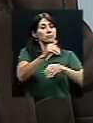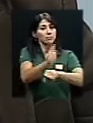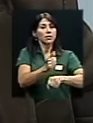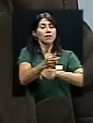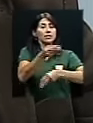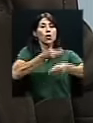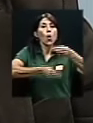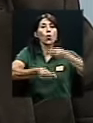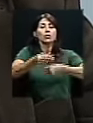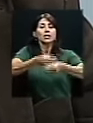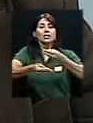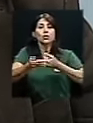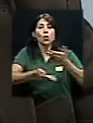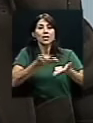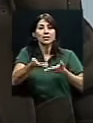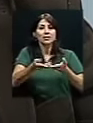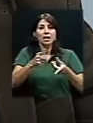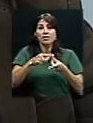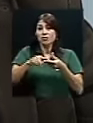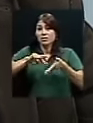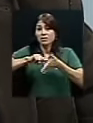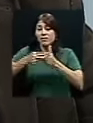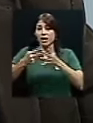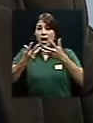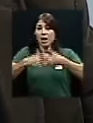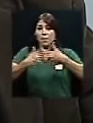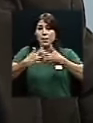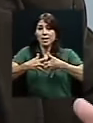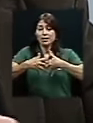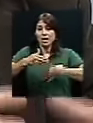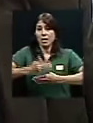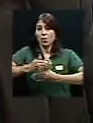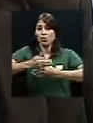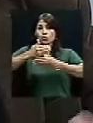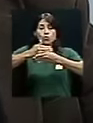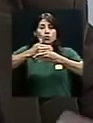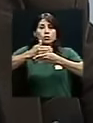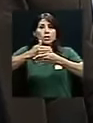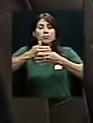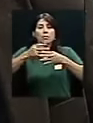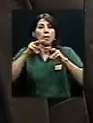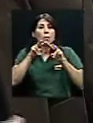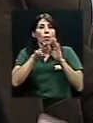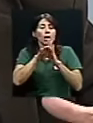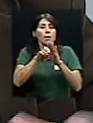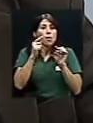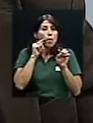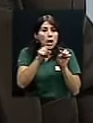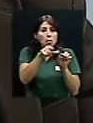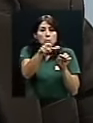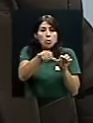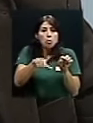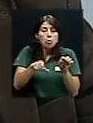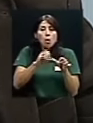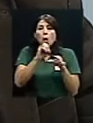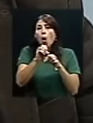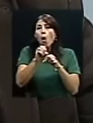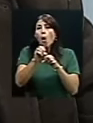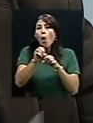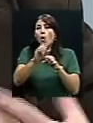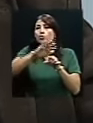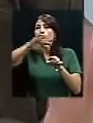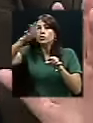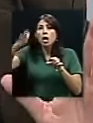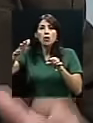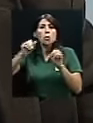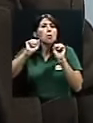libertad a que la empresa constructora, donde quiera, puede poner, qué sé yo, que encuentra un cerro o un cauce de dominio público apto para sacar materiales